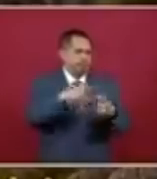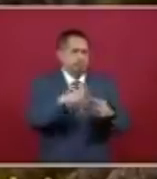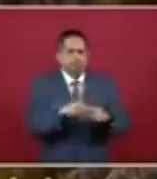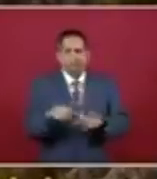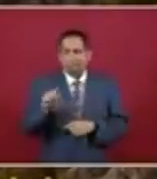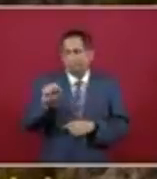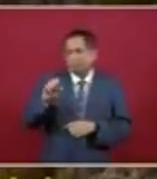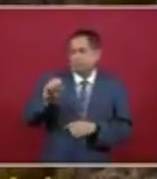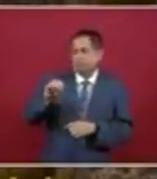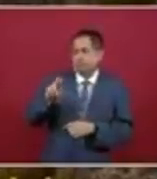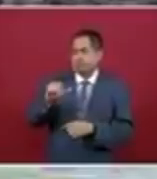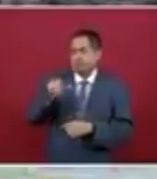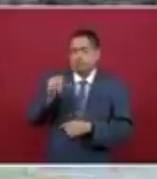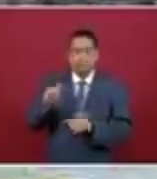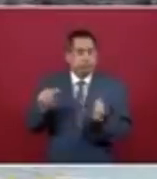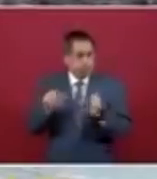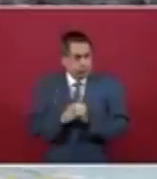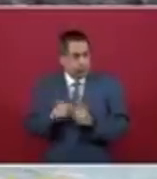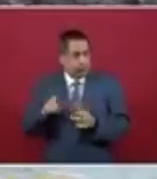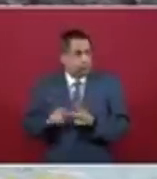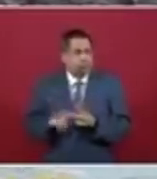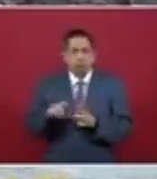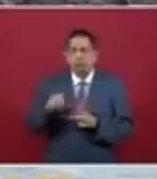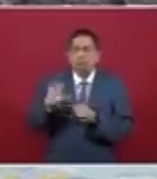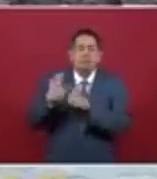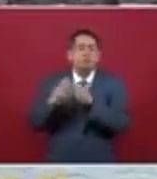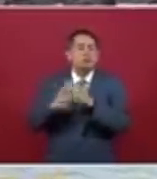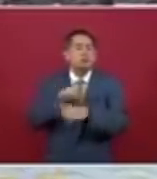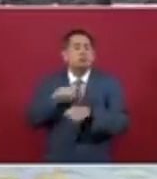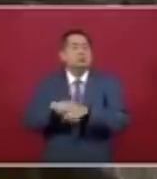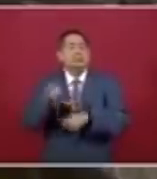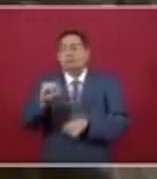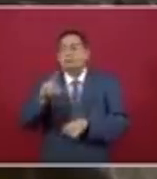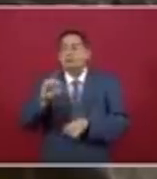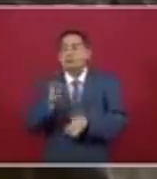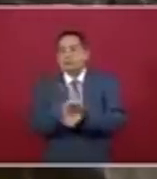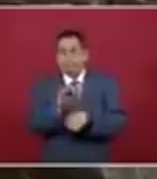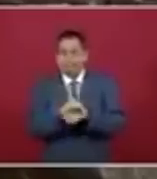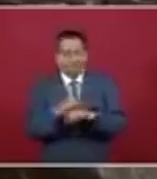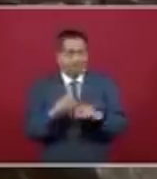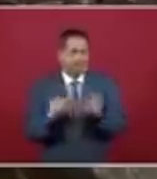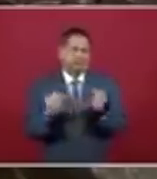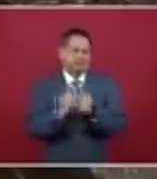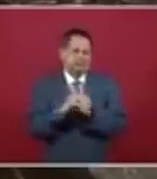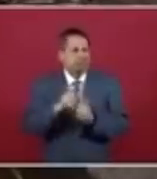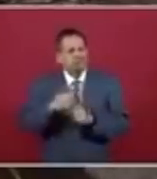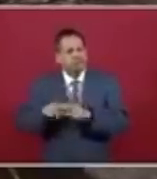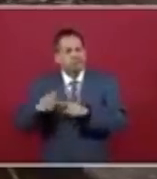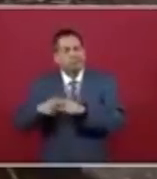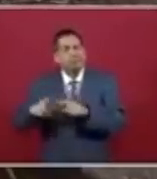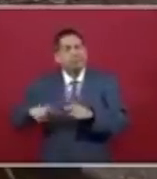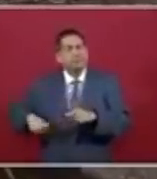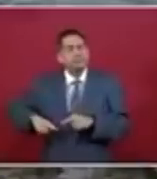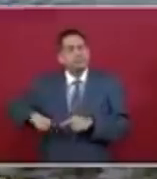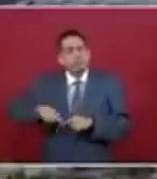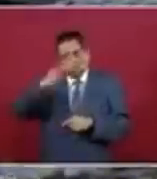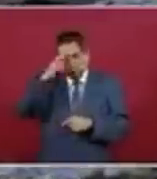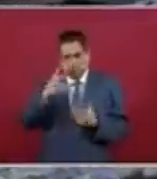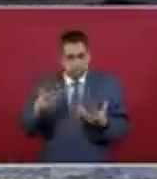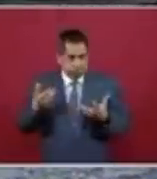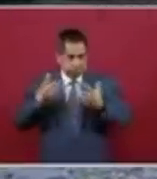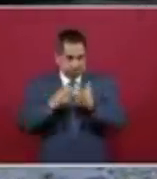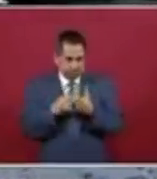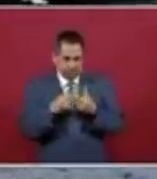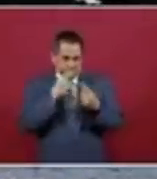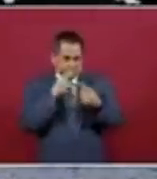SEMARNAT, a través de la Comisión Nacional de Áreas Naturales Protegidas y en coordinación con otras dependencias del Gobierno de México,